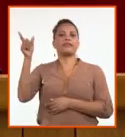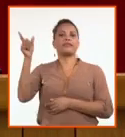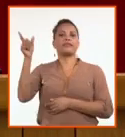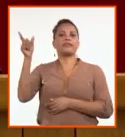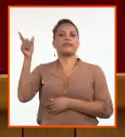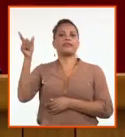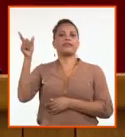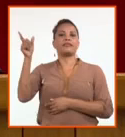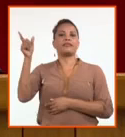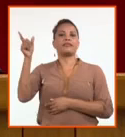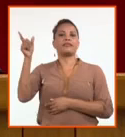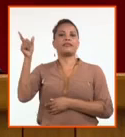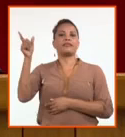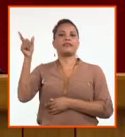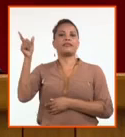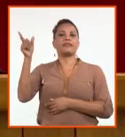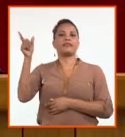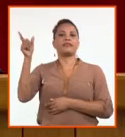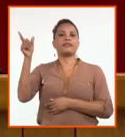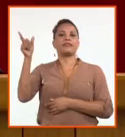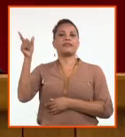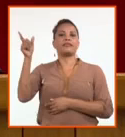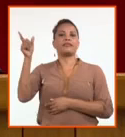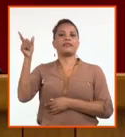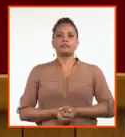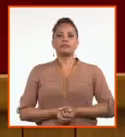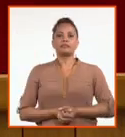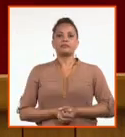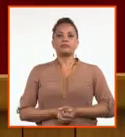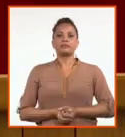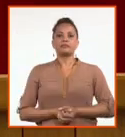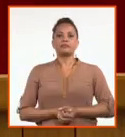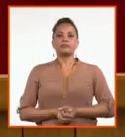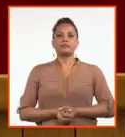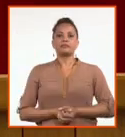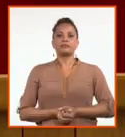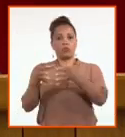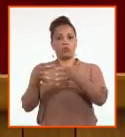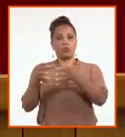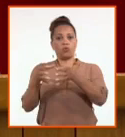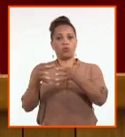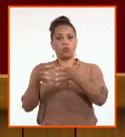del ideal socialista. Contar con una membresía que incluya estudiantes de diversas